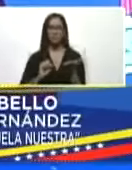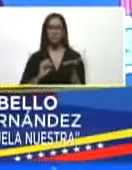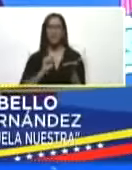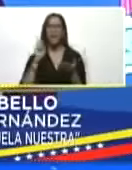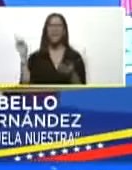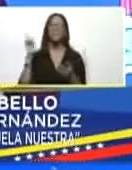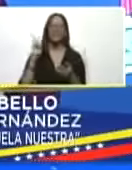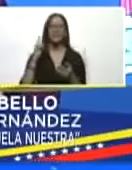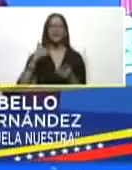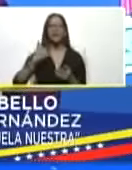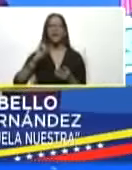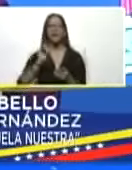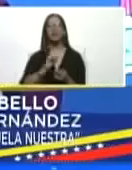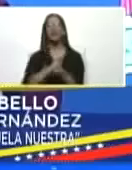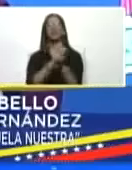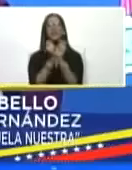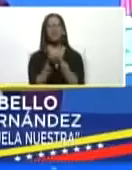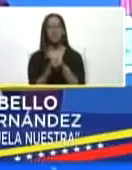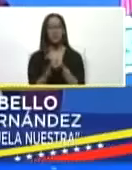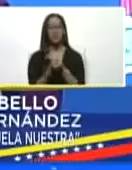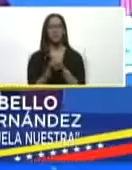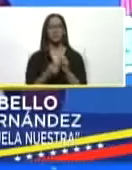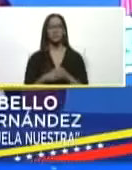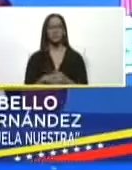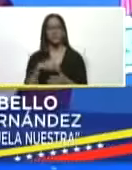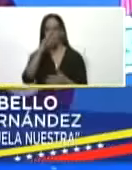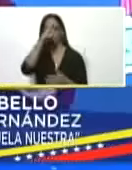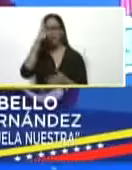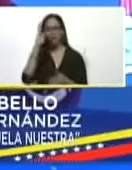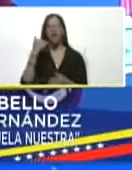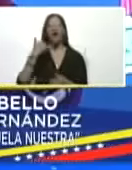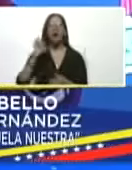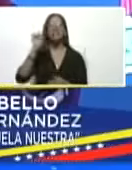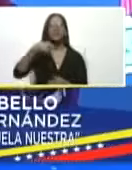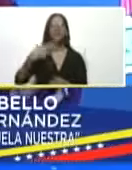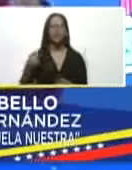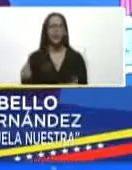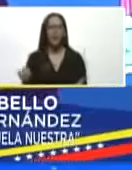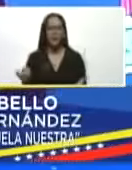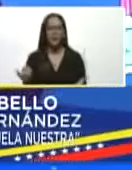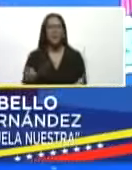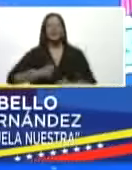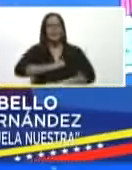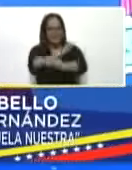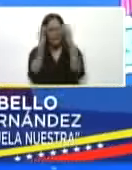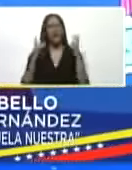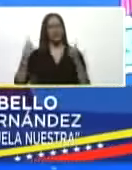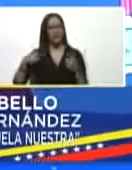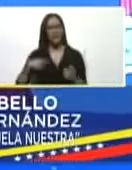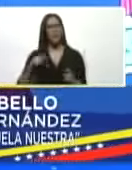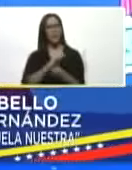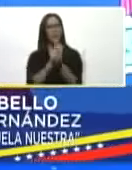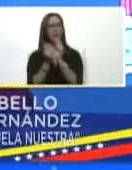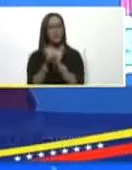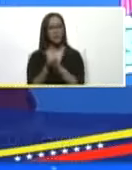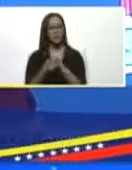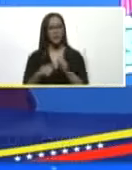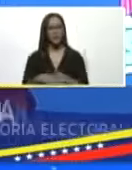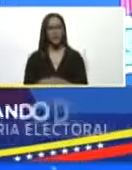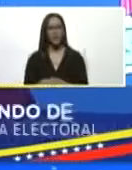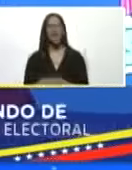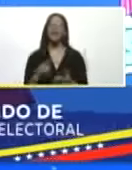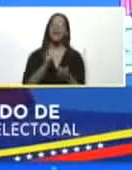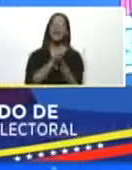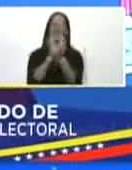Venezuela hay una transición, Diosdado. ¿Hay transición, sí o no? Claro que tenemos una transición. Es